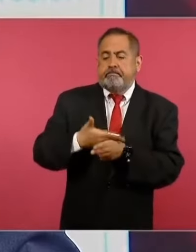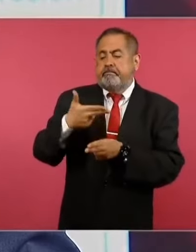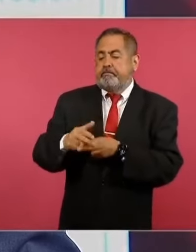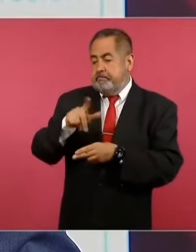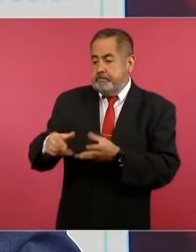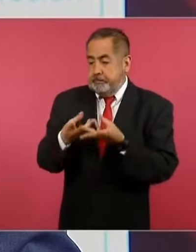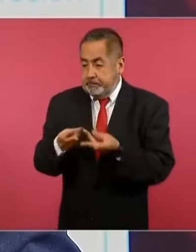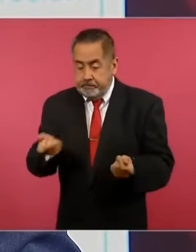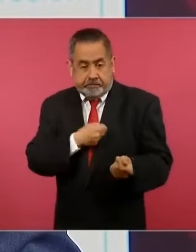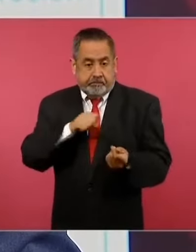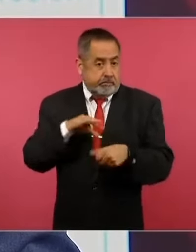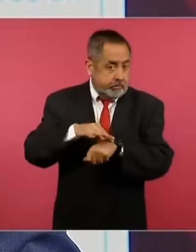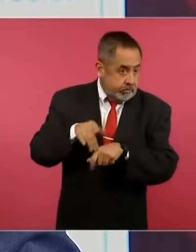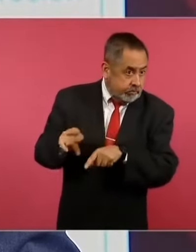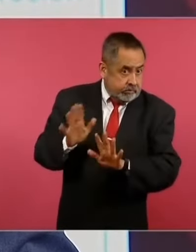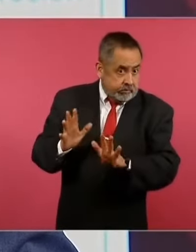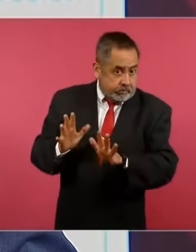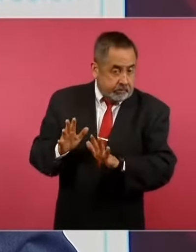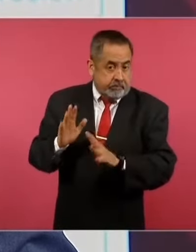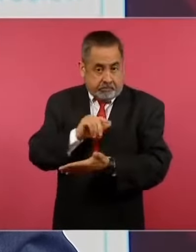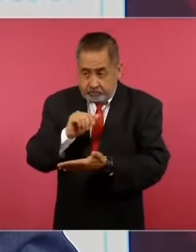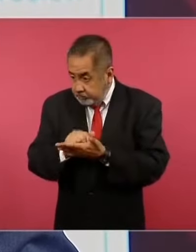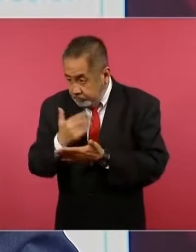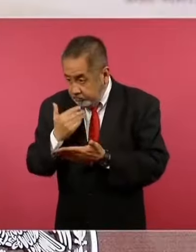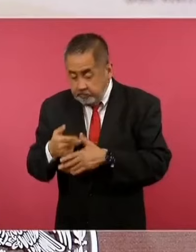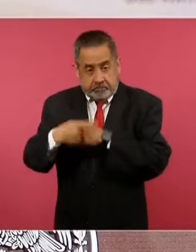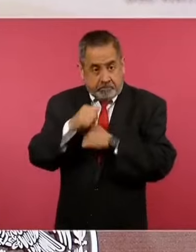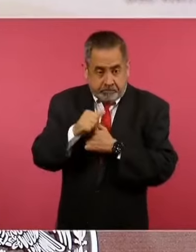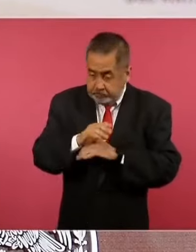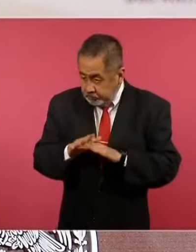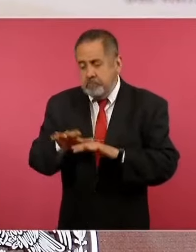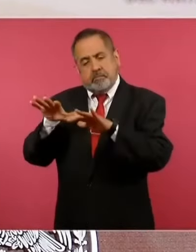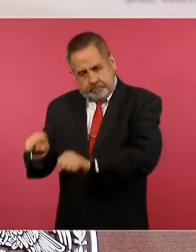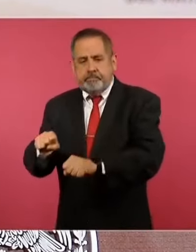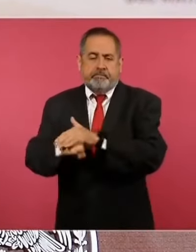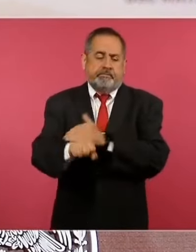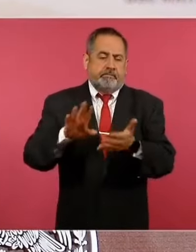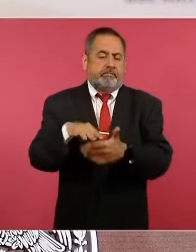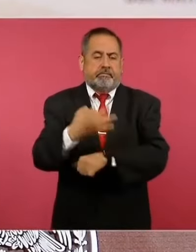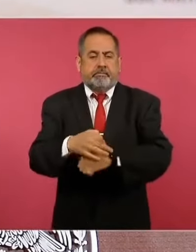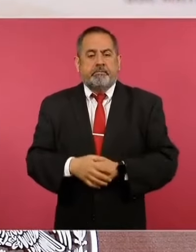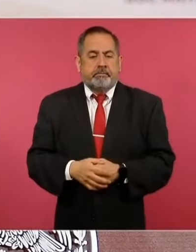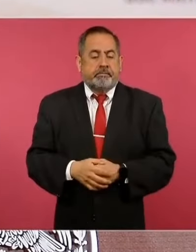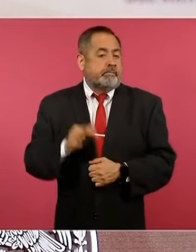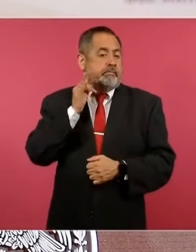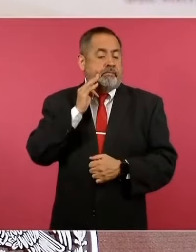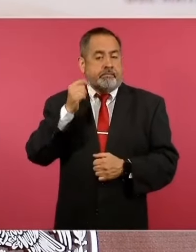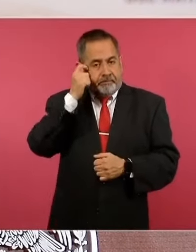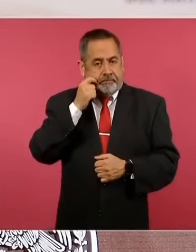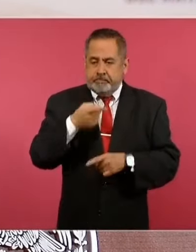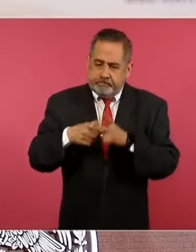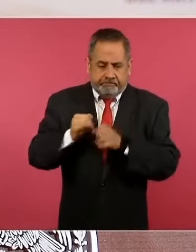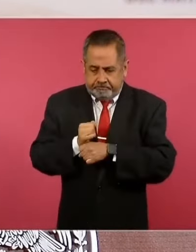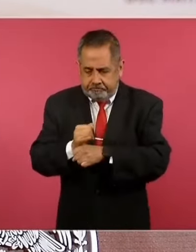se ejecutaron una vez que mediante certificado médico se determinó que no estaba en peligro su vida. La Fiscalía de Guerrero ya inició una carpeta